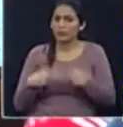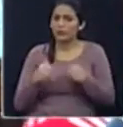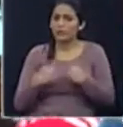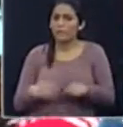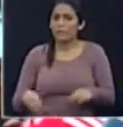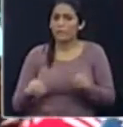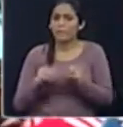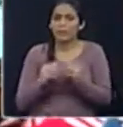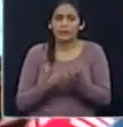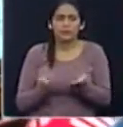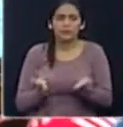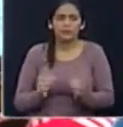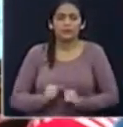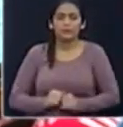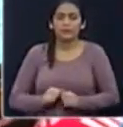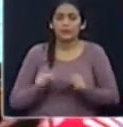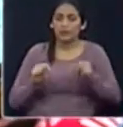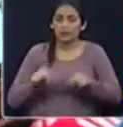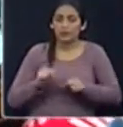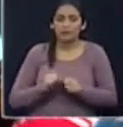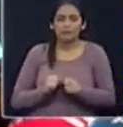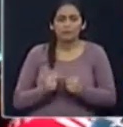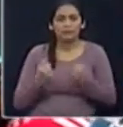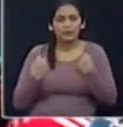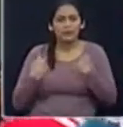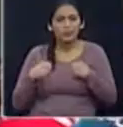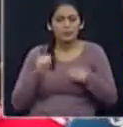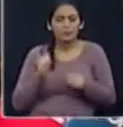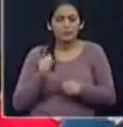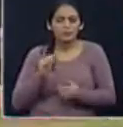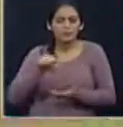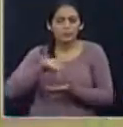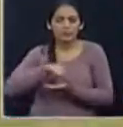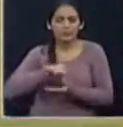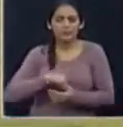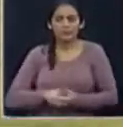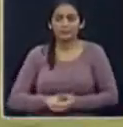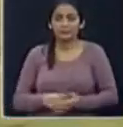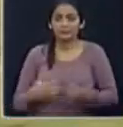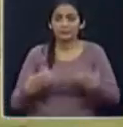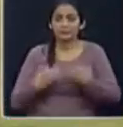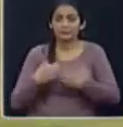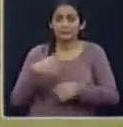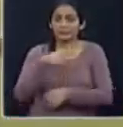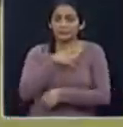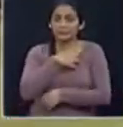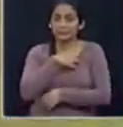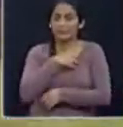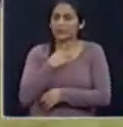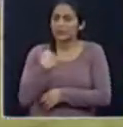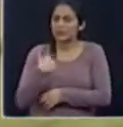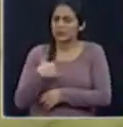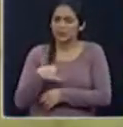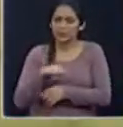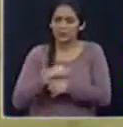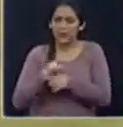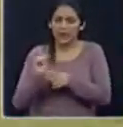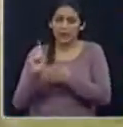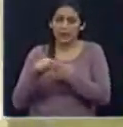ahora nada, hacer las cosas de la mejor manera aquí en casa y poder sacar los 3 puntos. Barcelona entrenará con normalidad hasta el sábado y luego de su